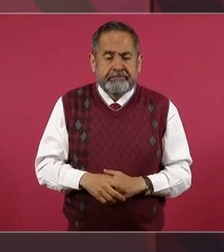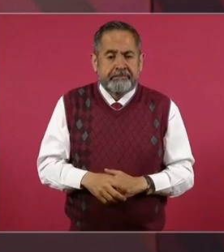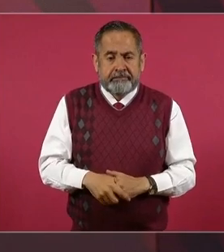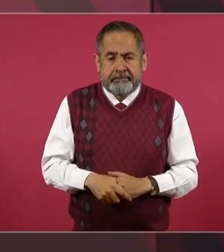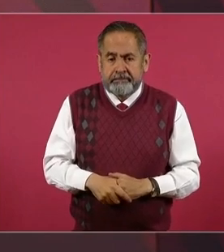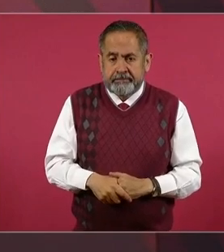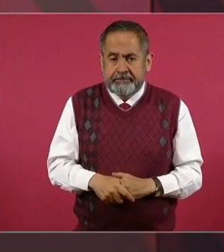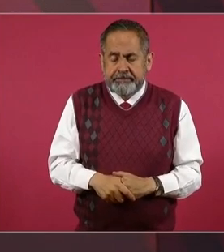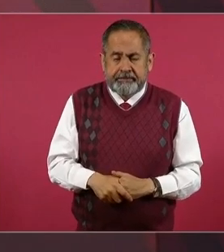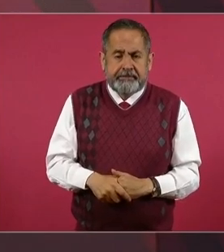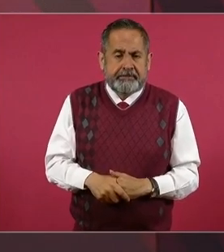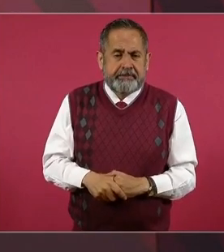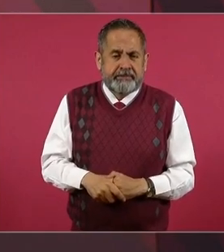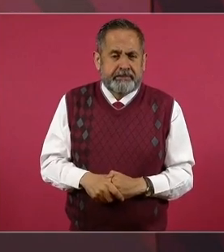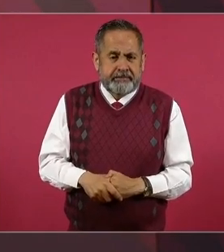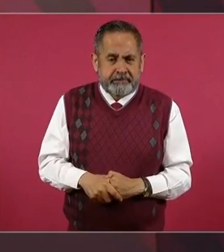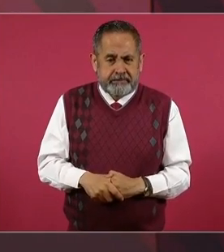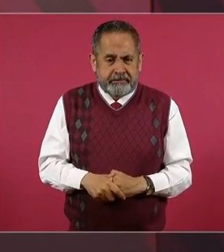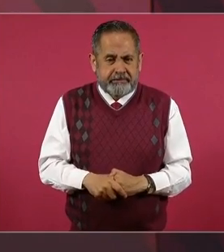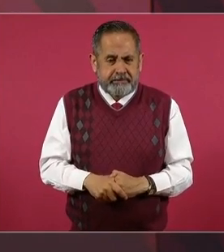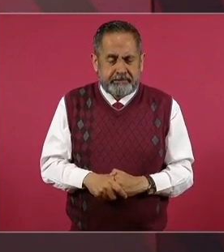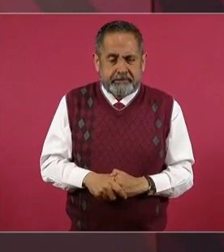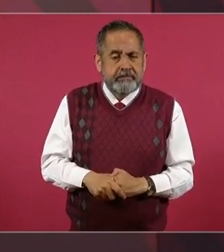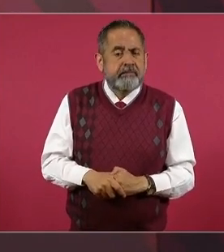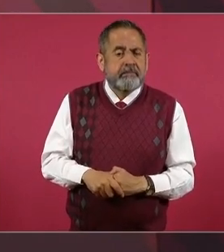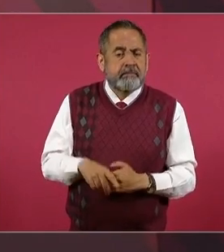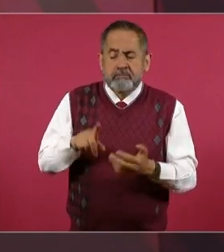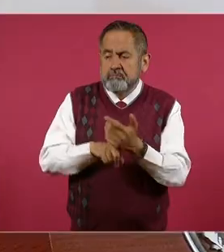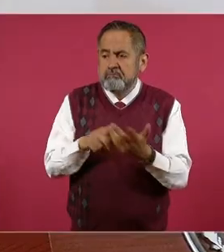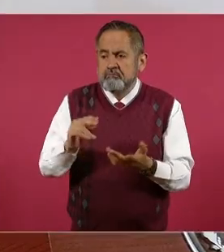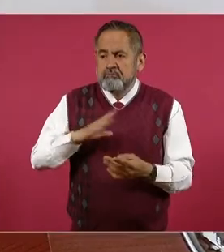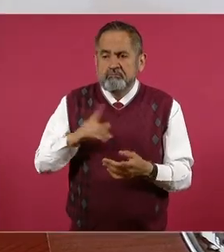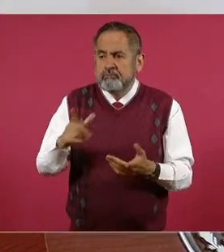había esa sed